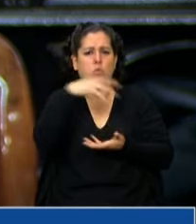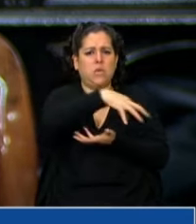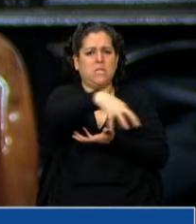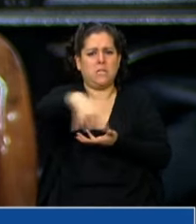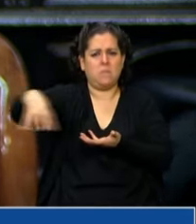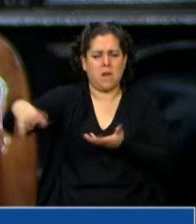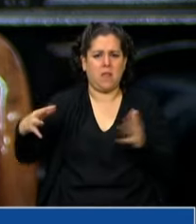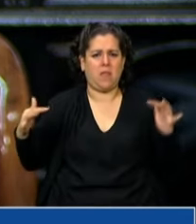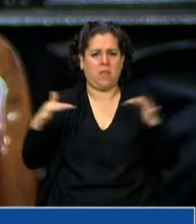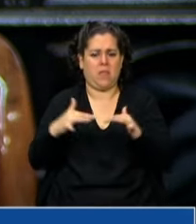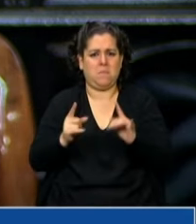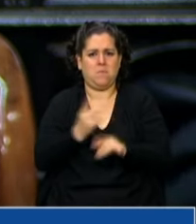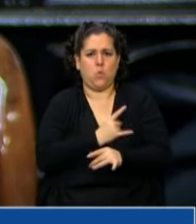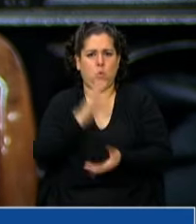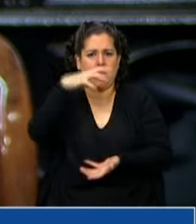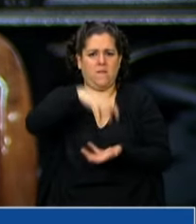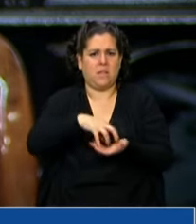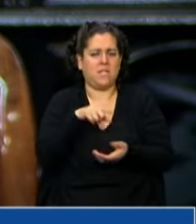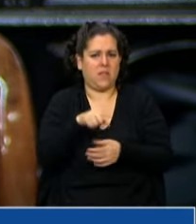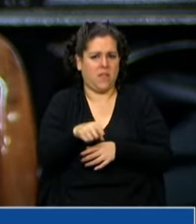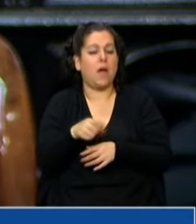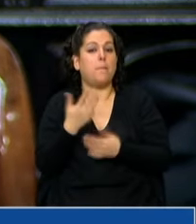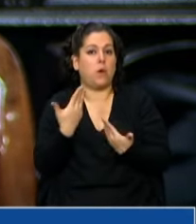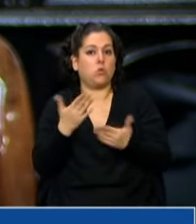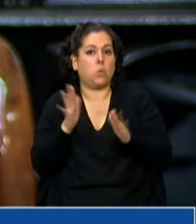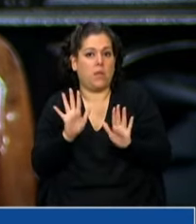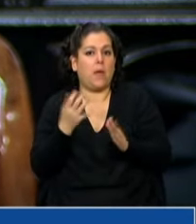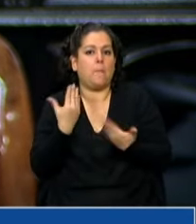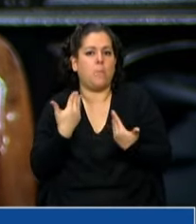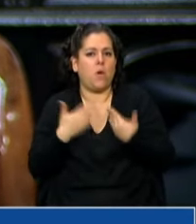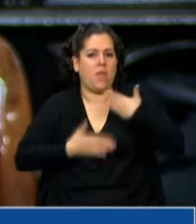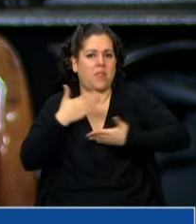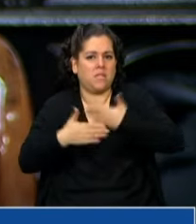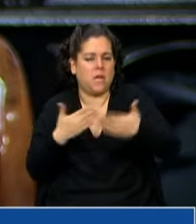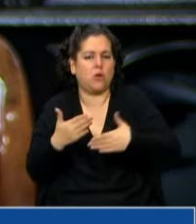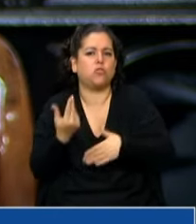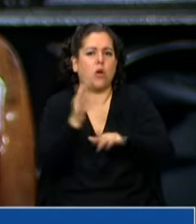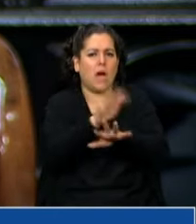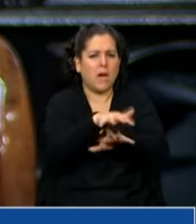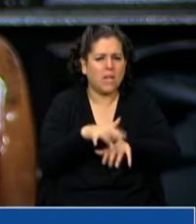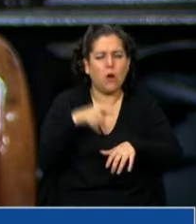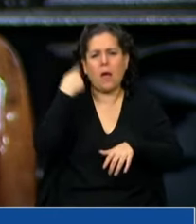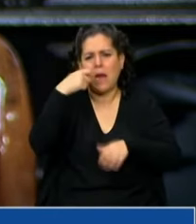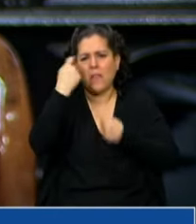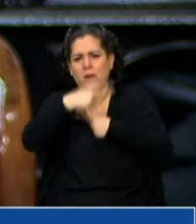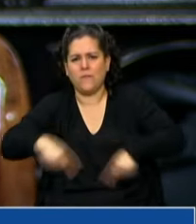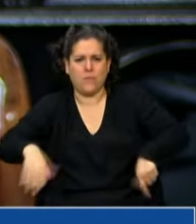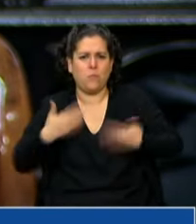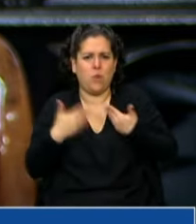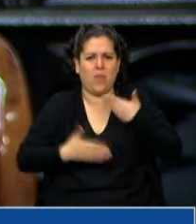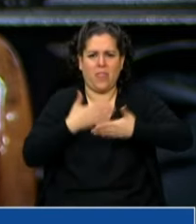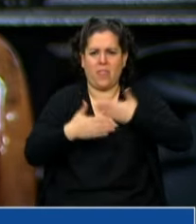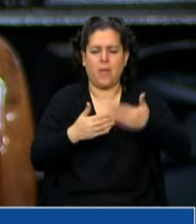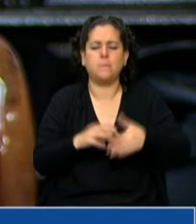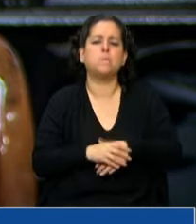la cuenca deprimida, que se ve favorecida por la posibilidad del desarrollo agrícola-ganadero.